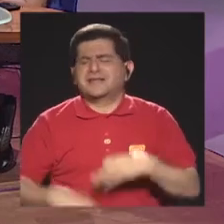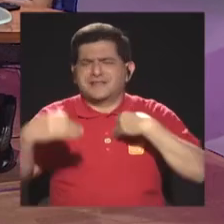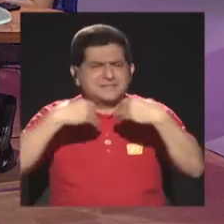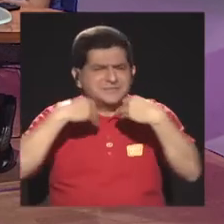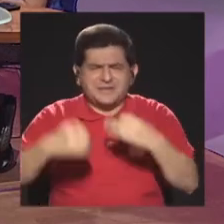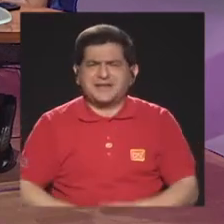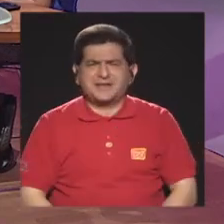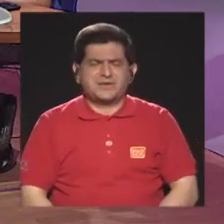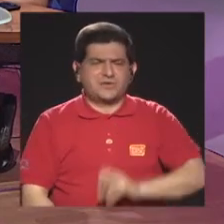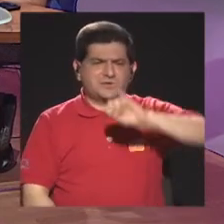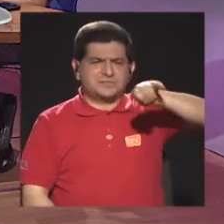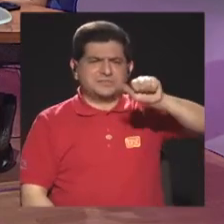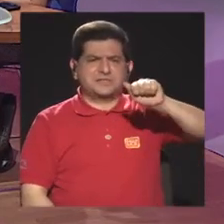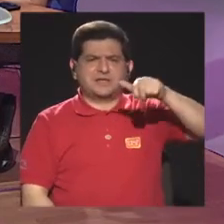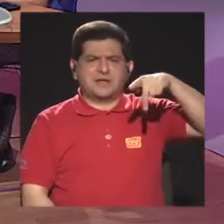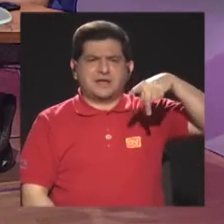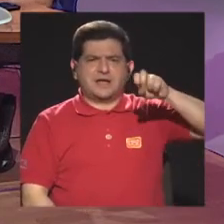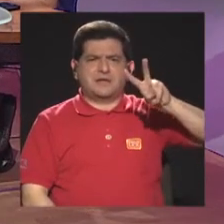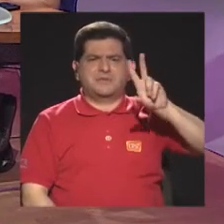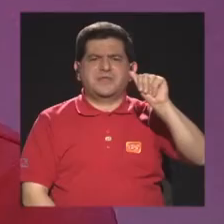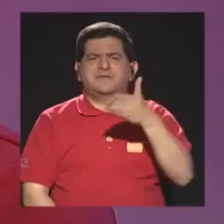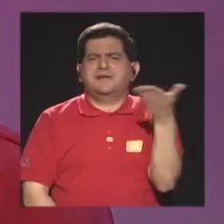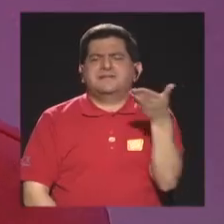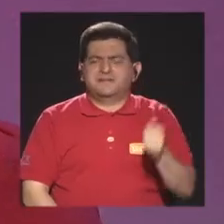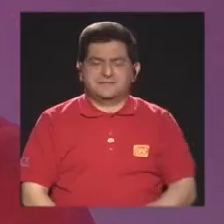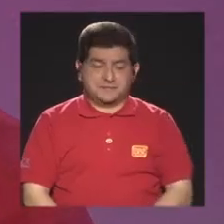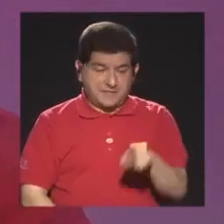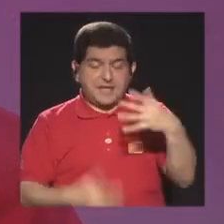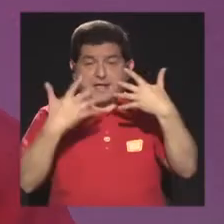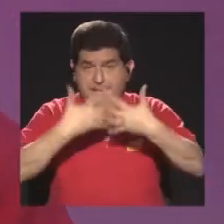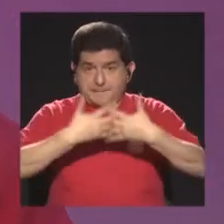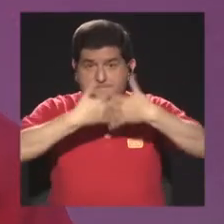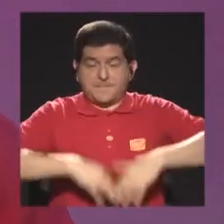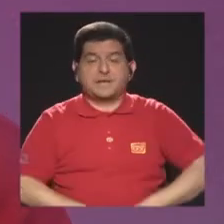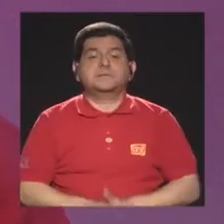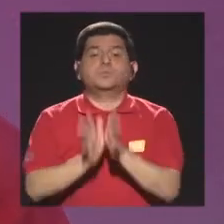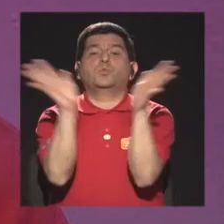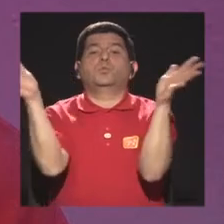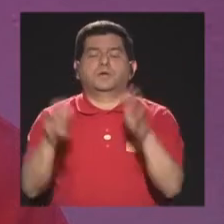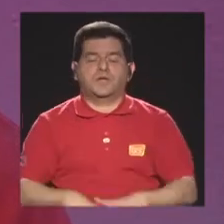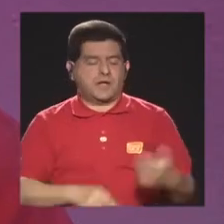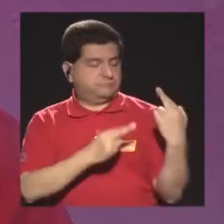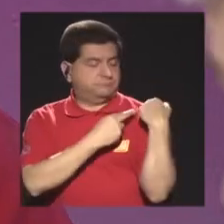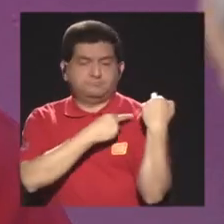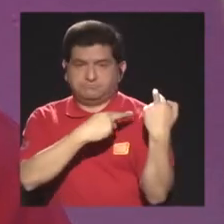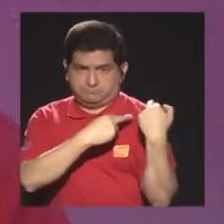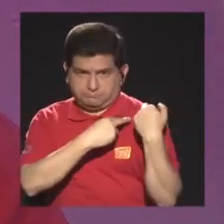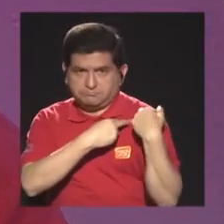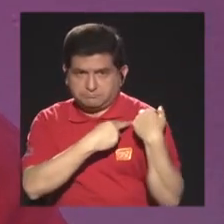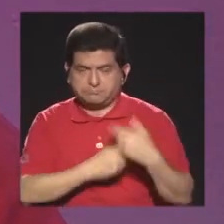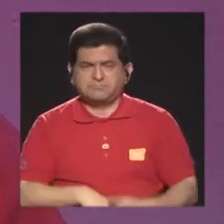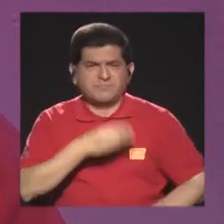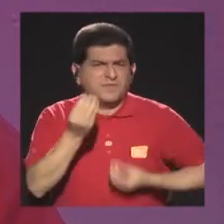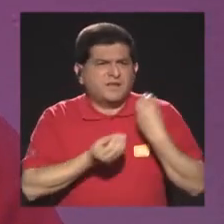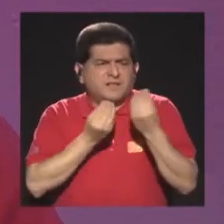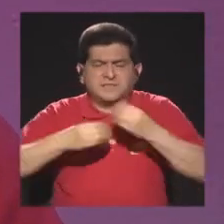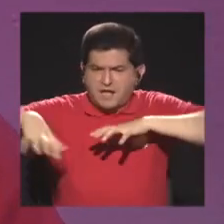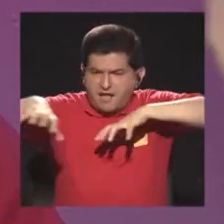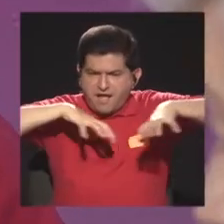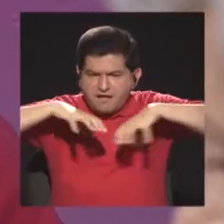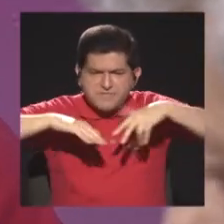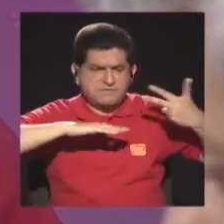estas señoras. Bueno, Habdeba es una empresa pública que se encarga de la